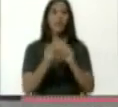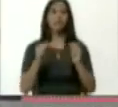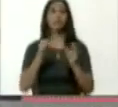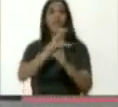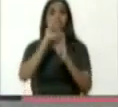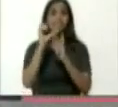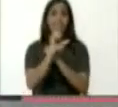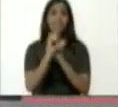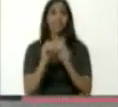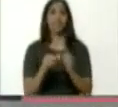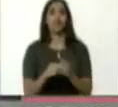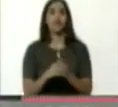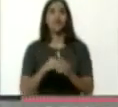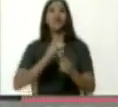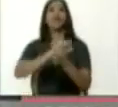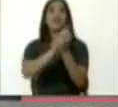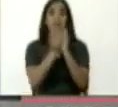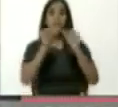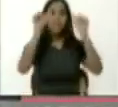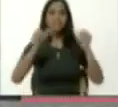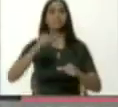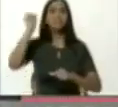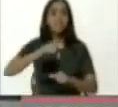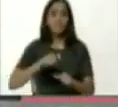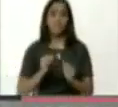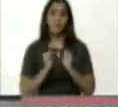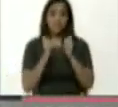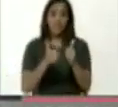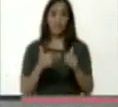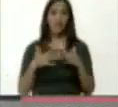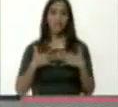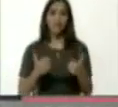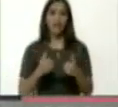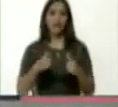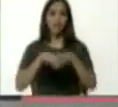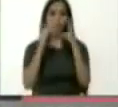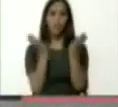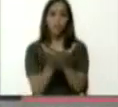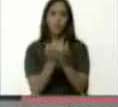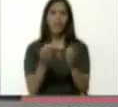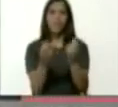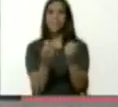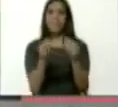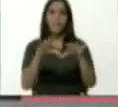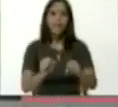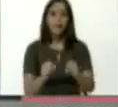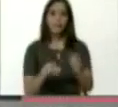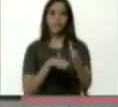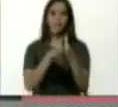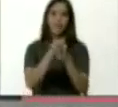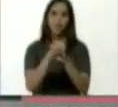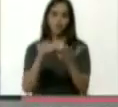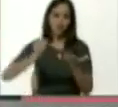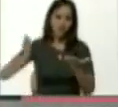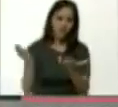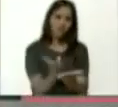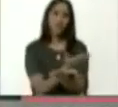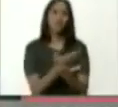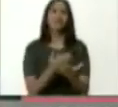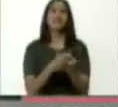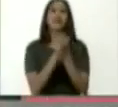consecuencia comenzaremos a salvar el planeta. El capitalismo, el modelo de desarrollo destructivo, está acabando con la